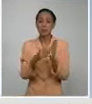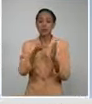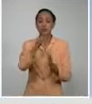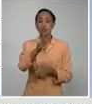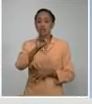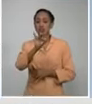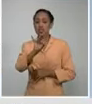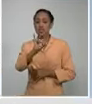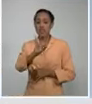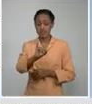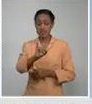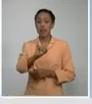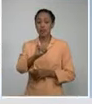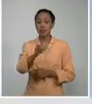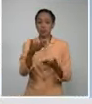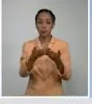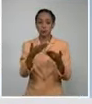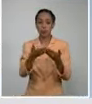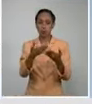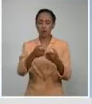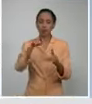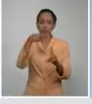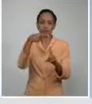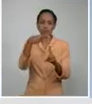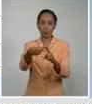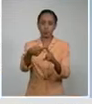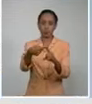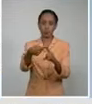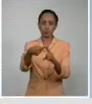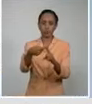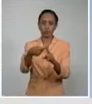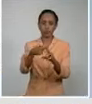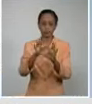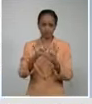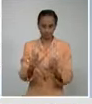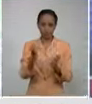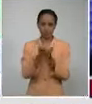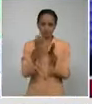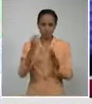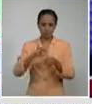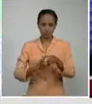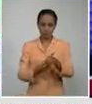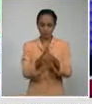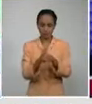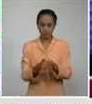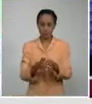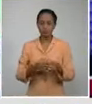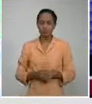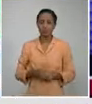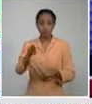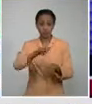76.276 pacientes diagnosticados con la COVID-19. Estamos hablando de